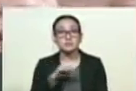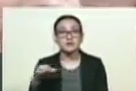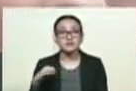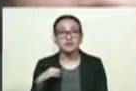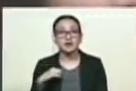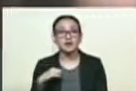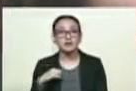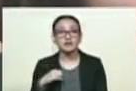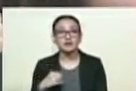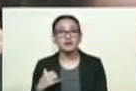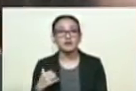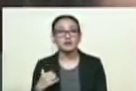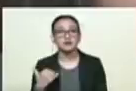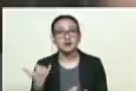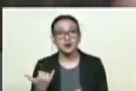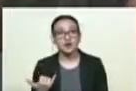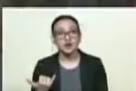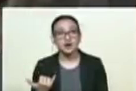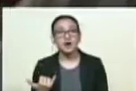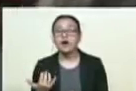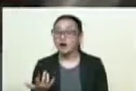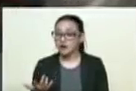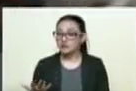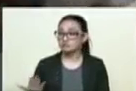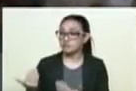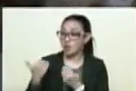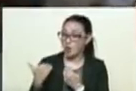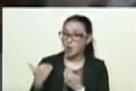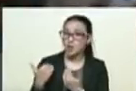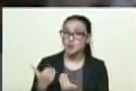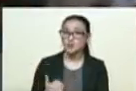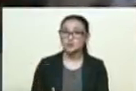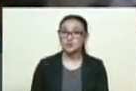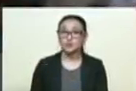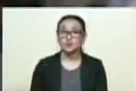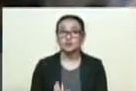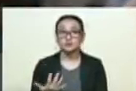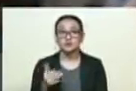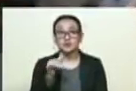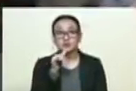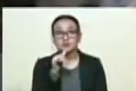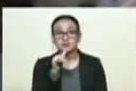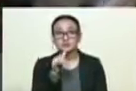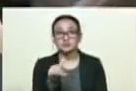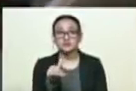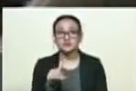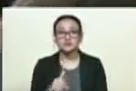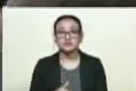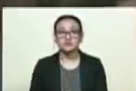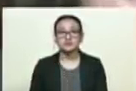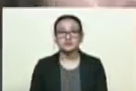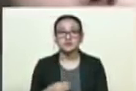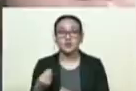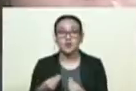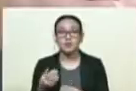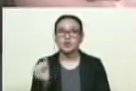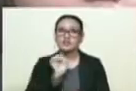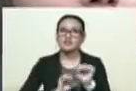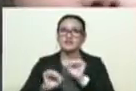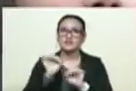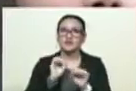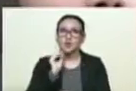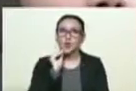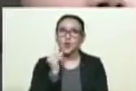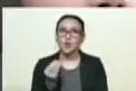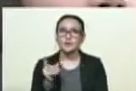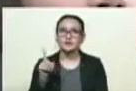estamos siendo tomados en cuenta, y usted lo anunciaba, cómo vamos a defender a esos jóvenes